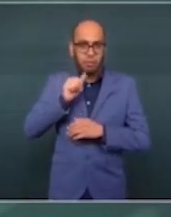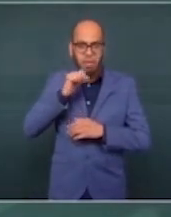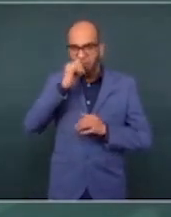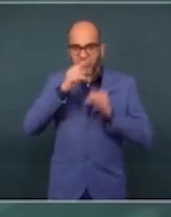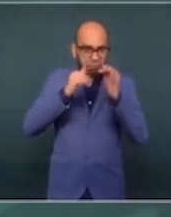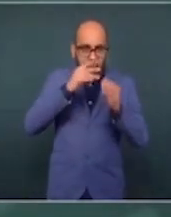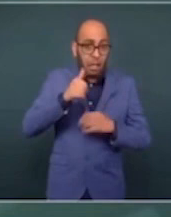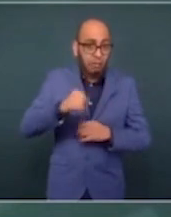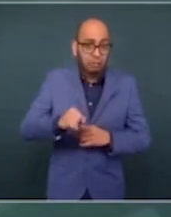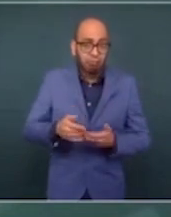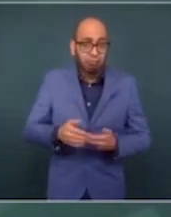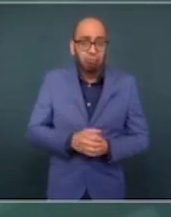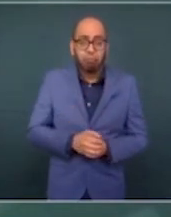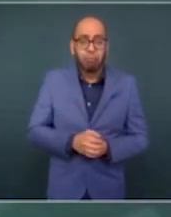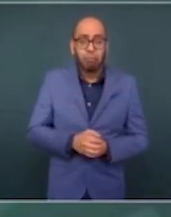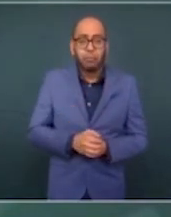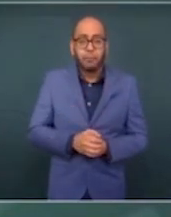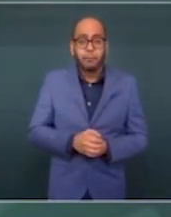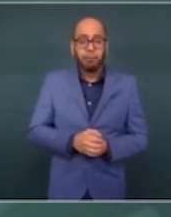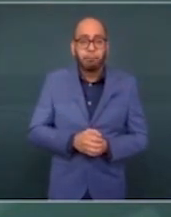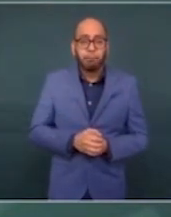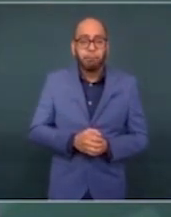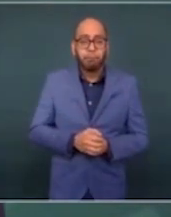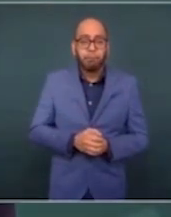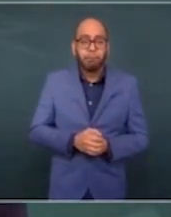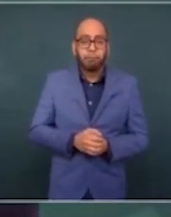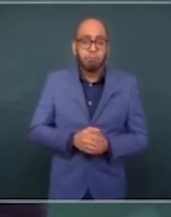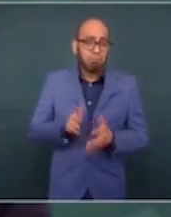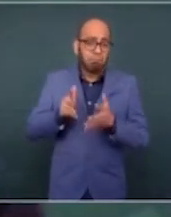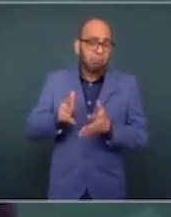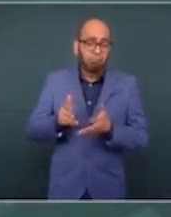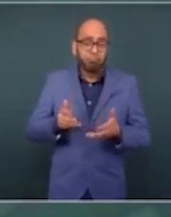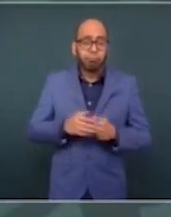y las dos palabras hablan por